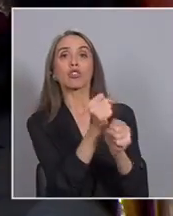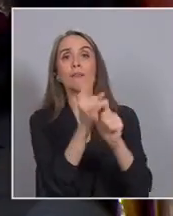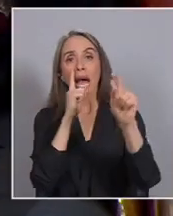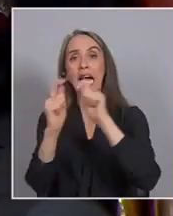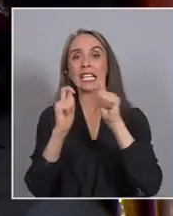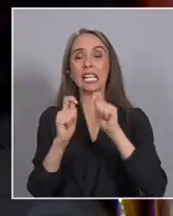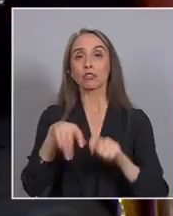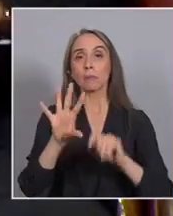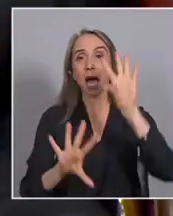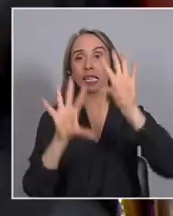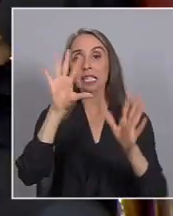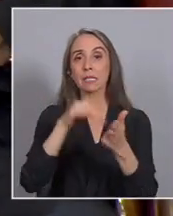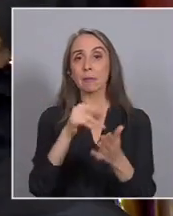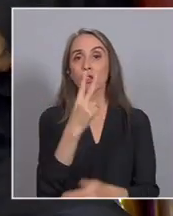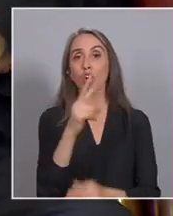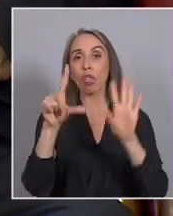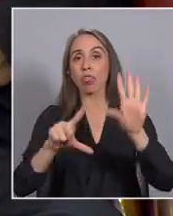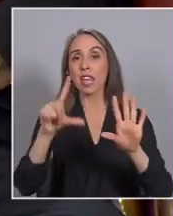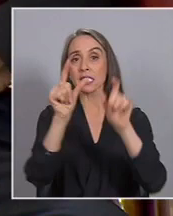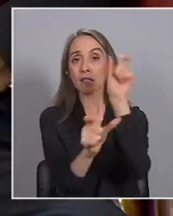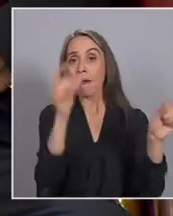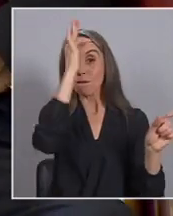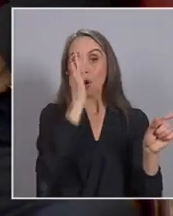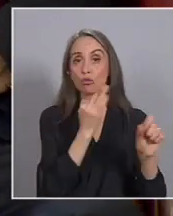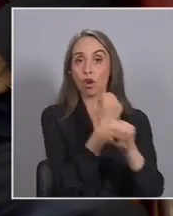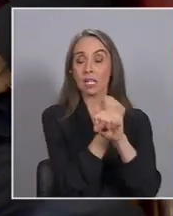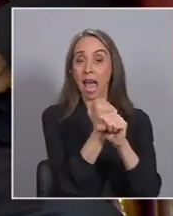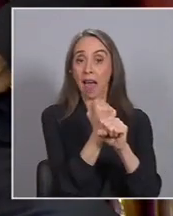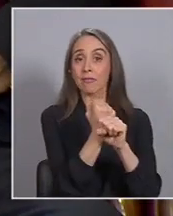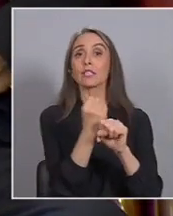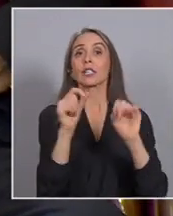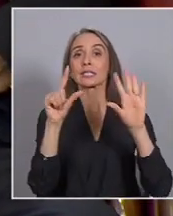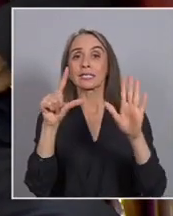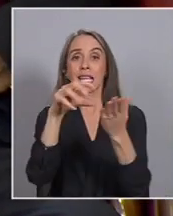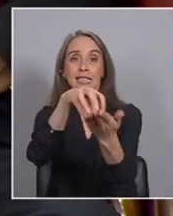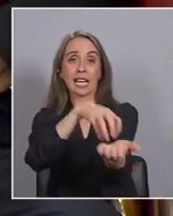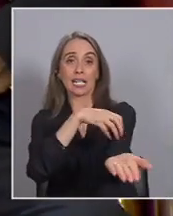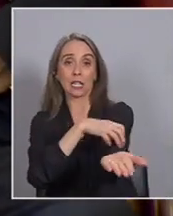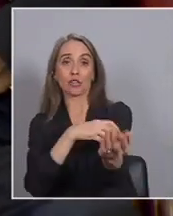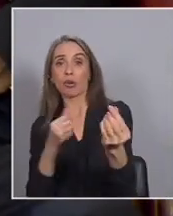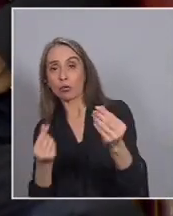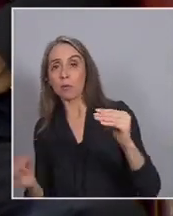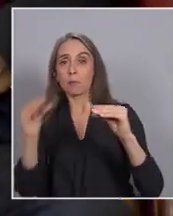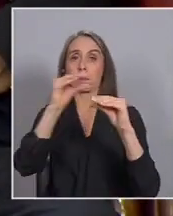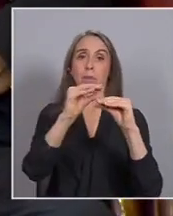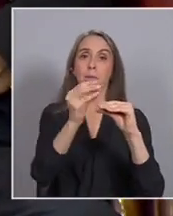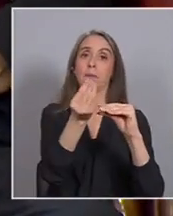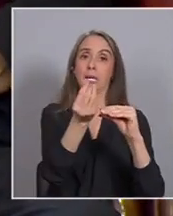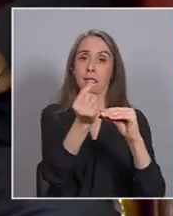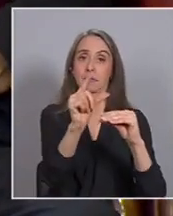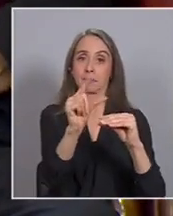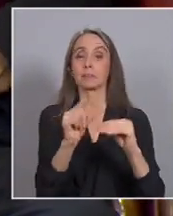importante para más de 15.217 efectivos en 7 regiones del país.